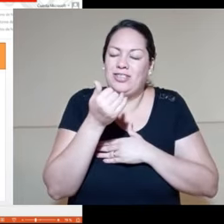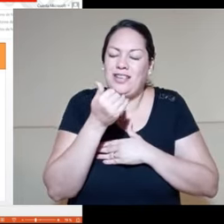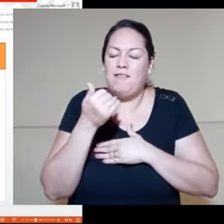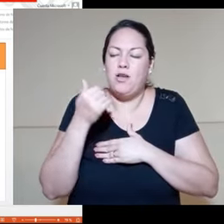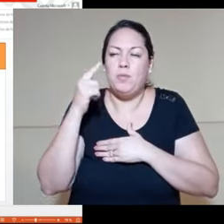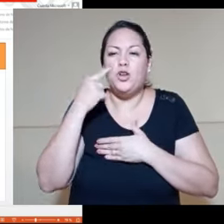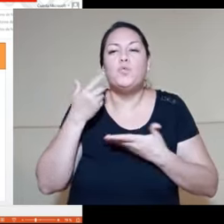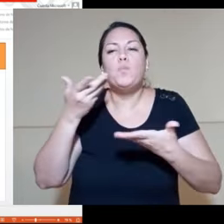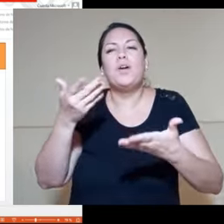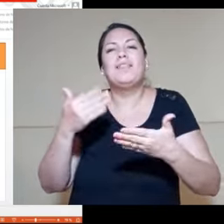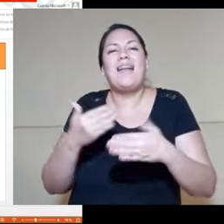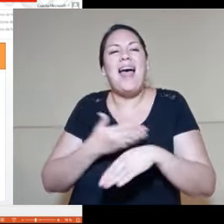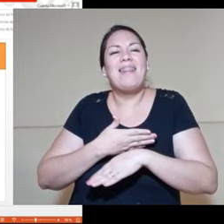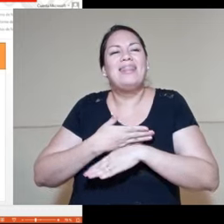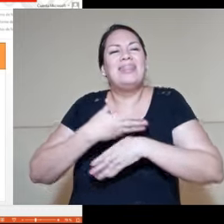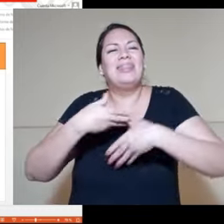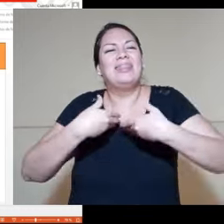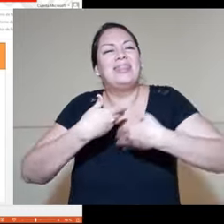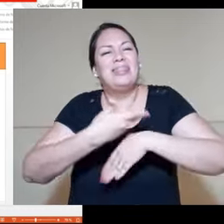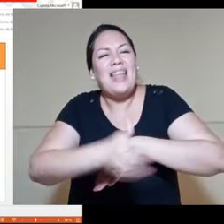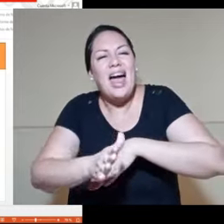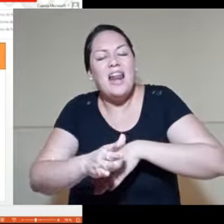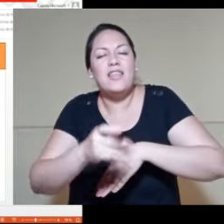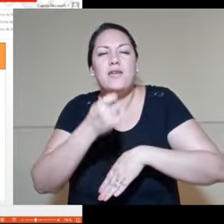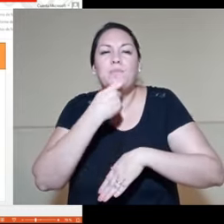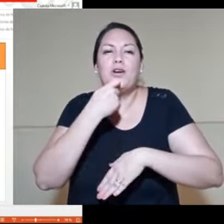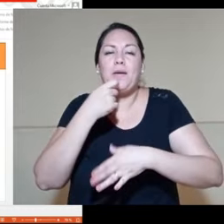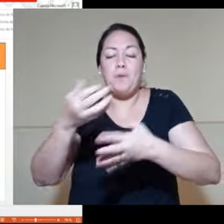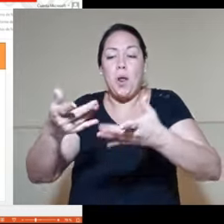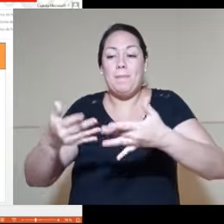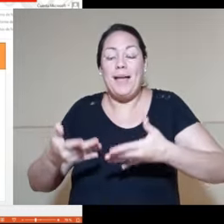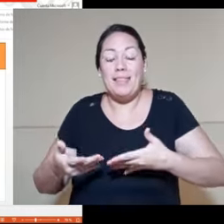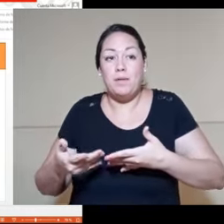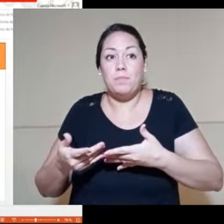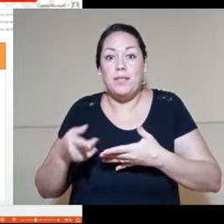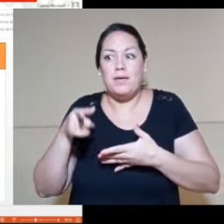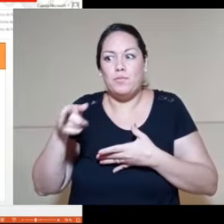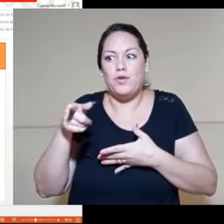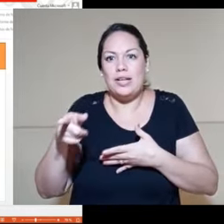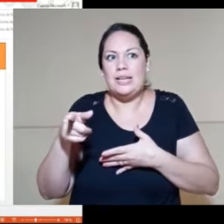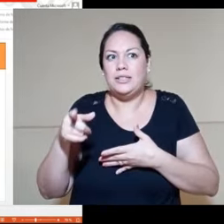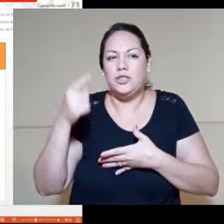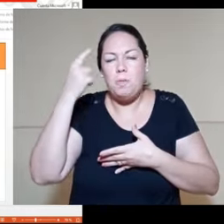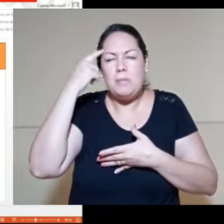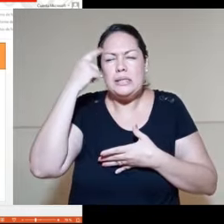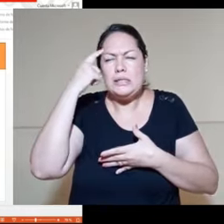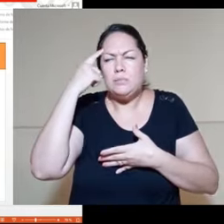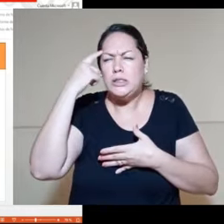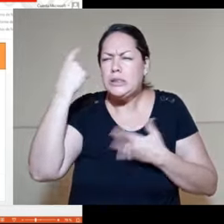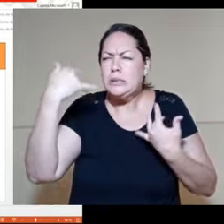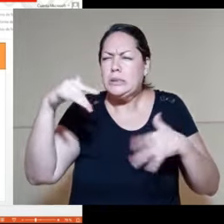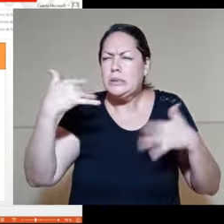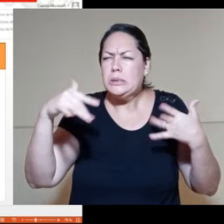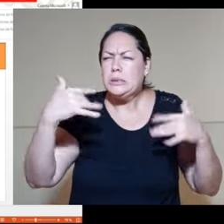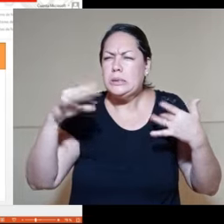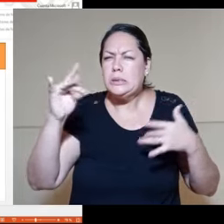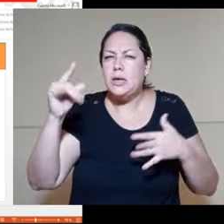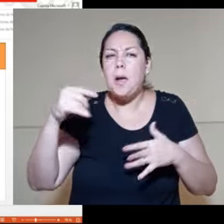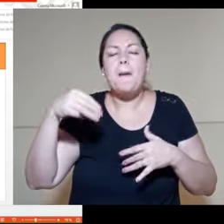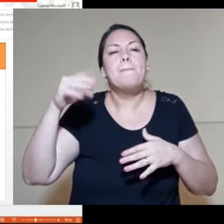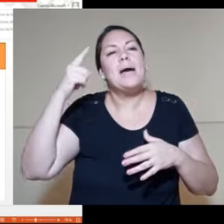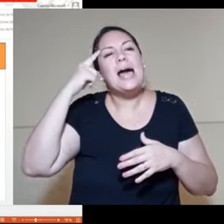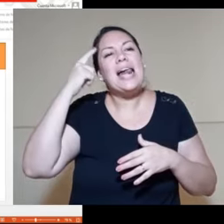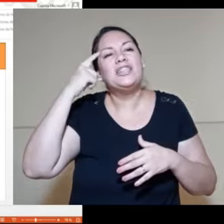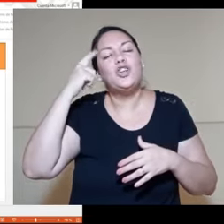sabemos por qué, pero se manifiesta tardíamente, sobre todo en materias como matemática, porque son materias donde hay que hacer